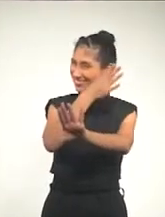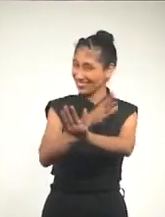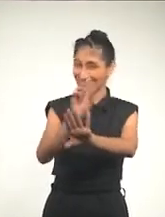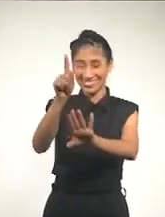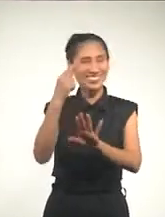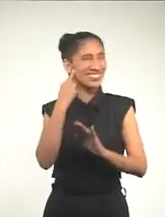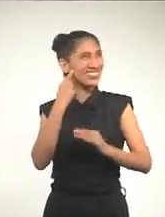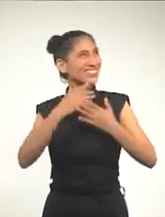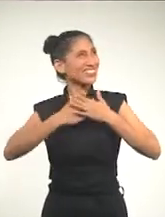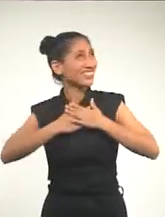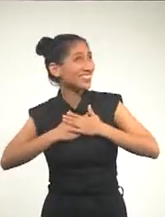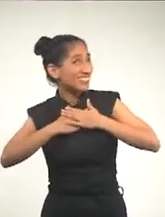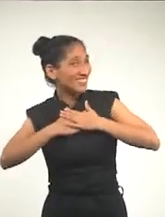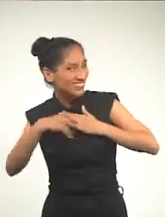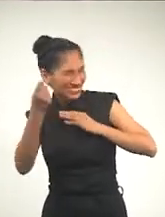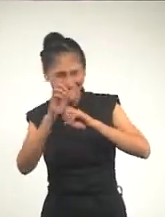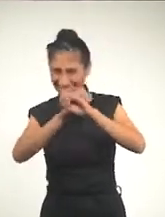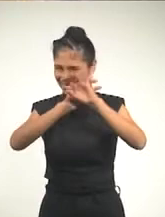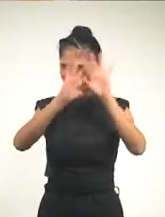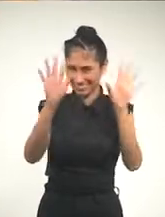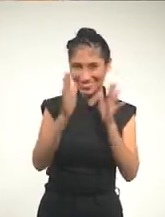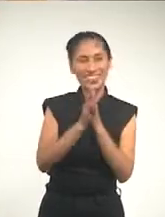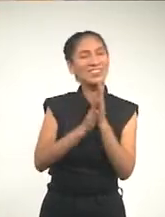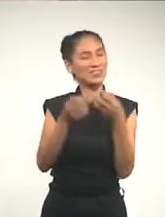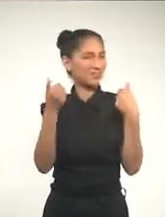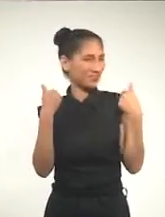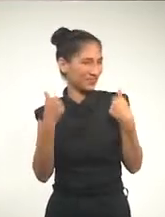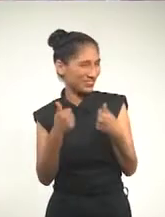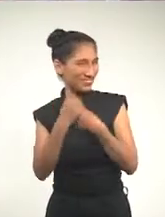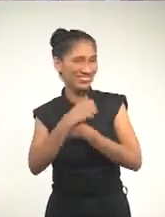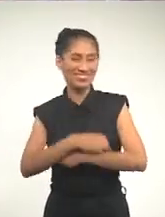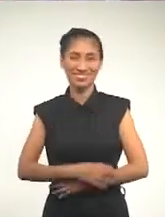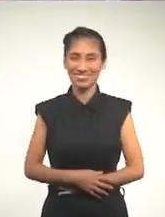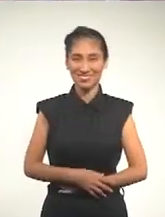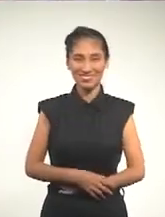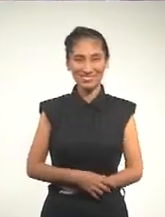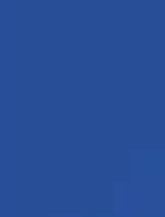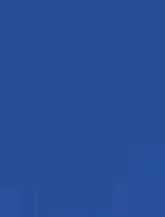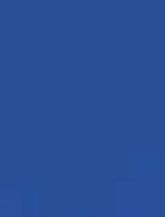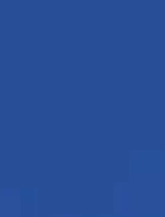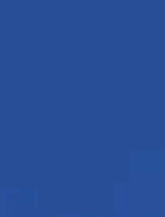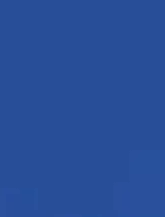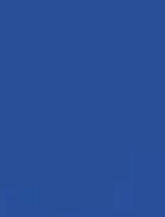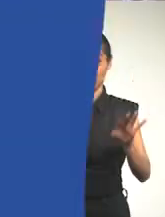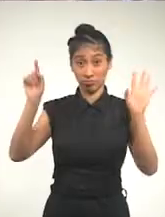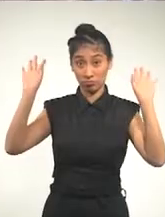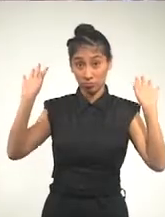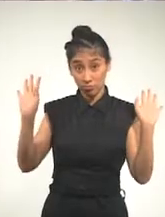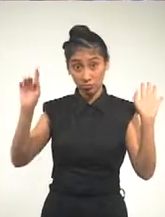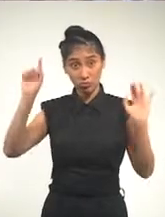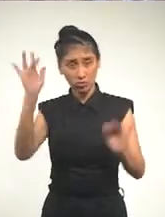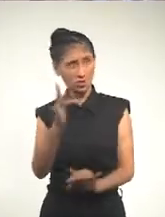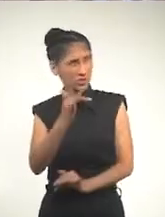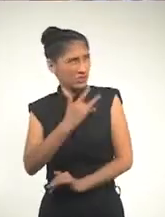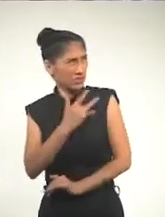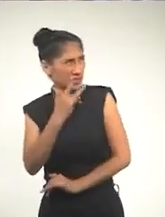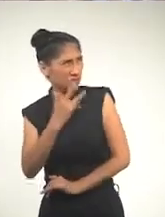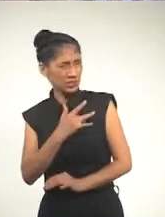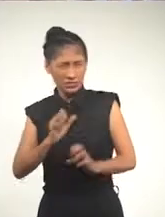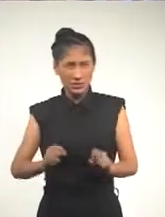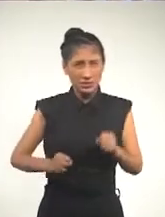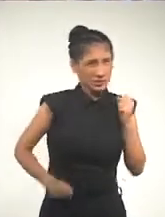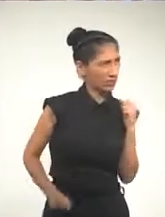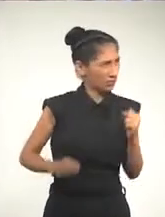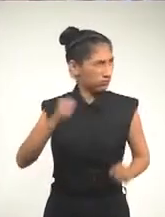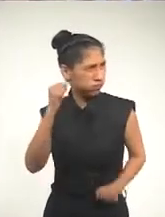una canción que seguro te va a ayudar a entenderlo mejor. Está bien. Siento una emoción,